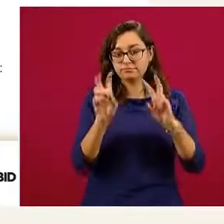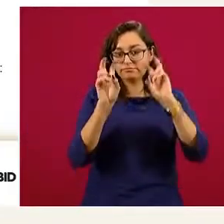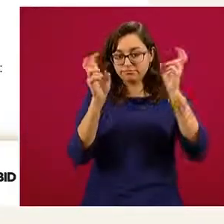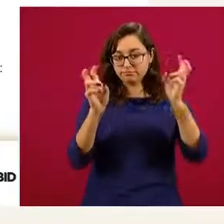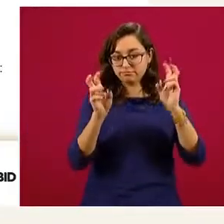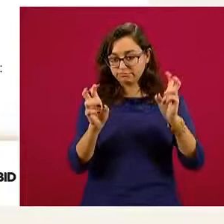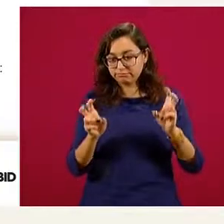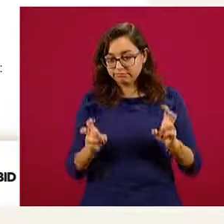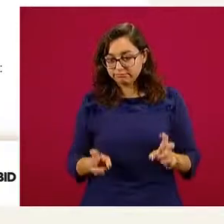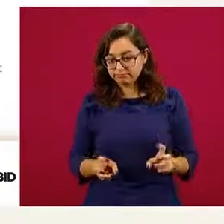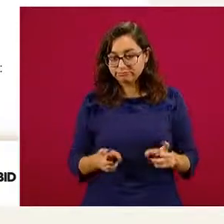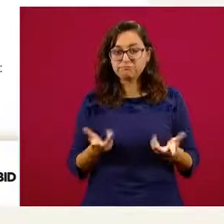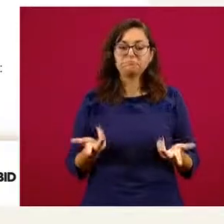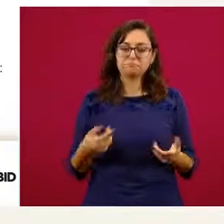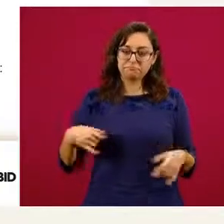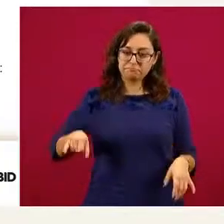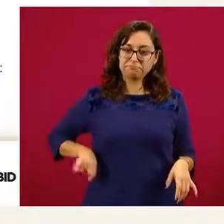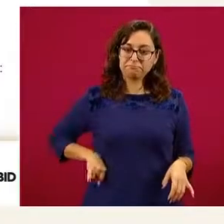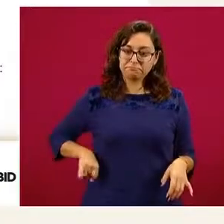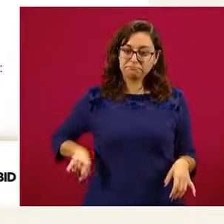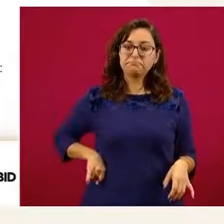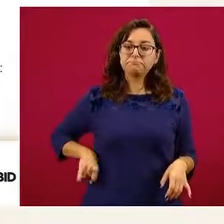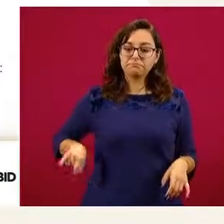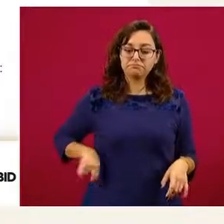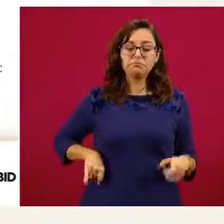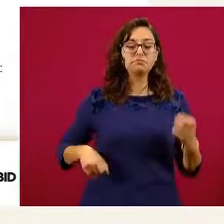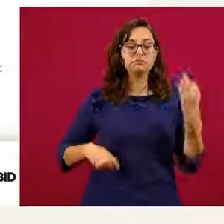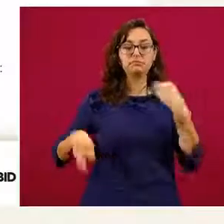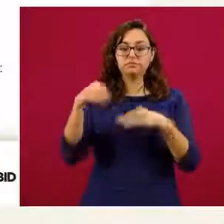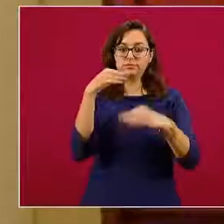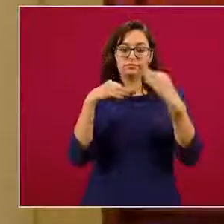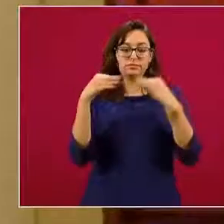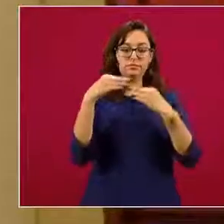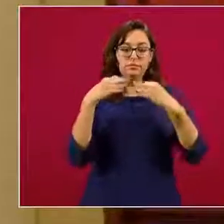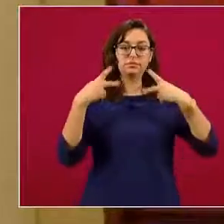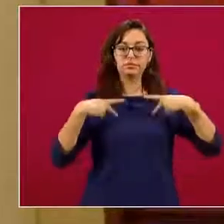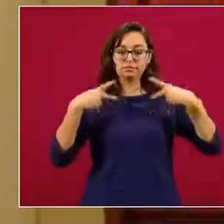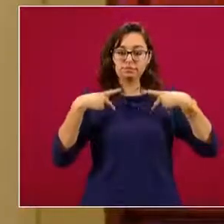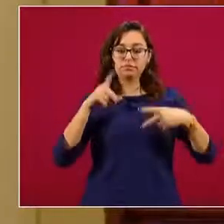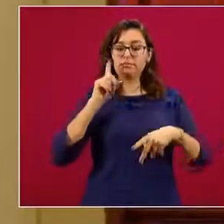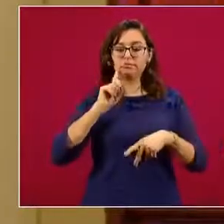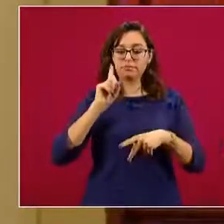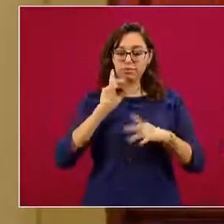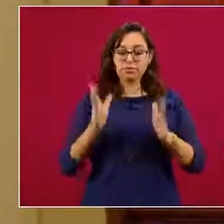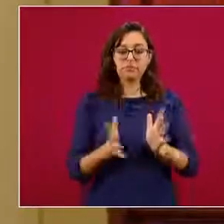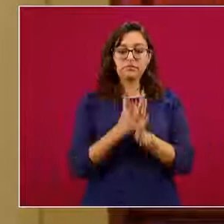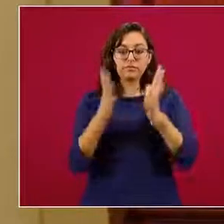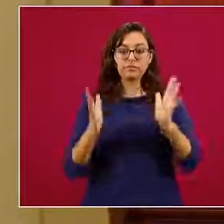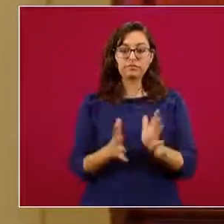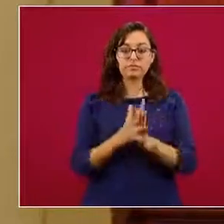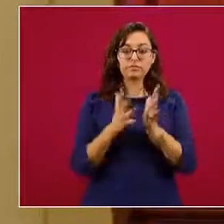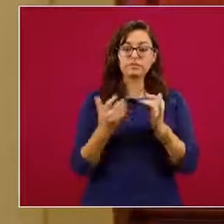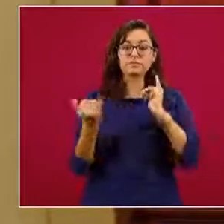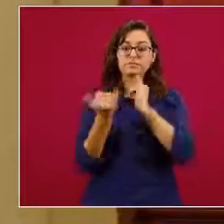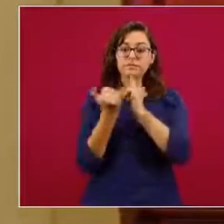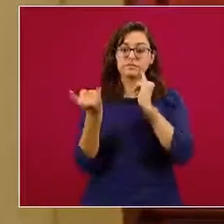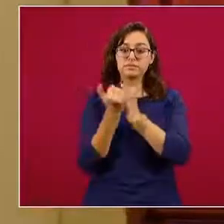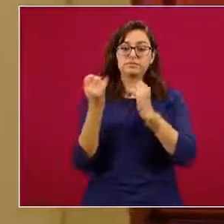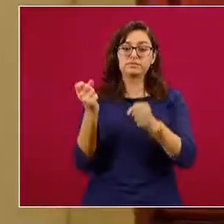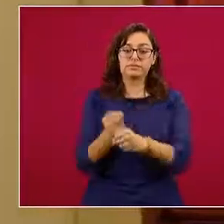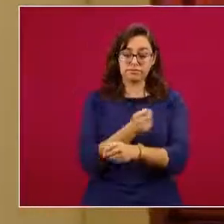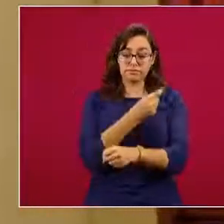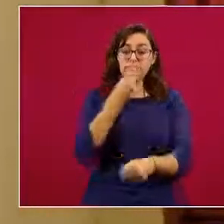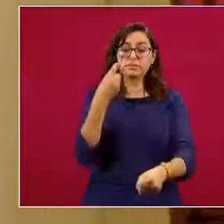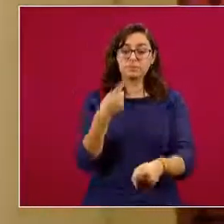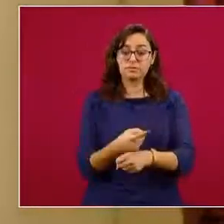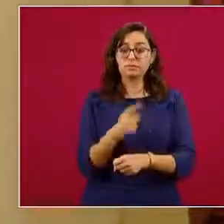son de interés para las empresarias participantes, las oportunidades que brinda